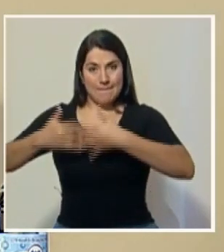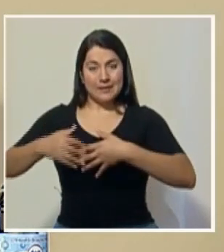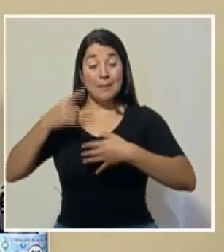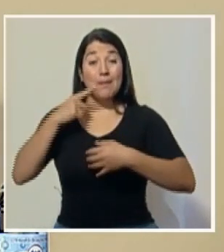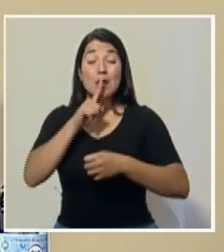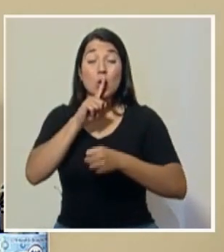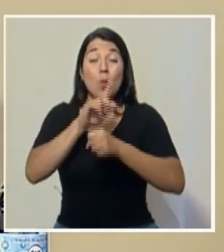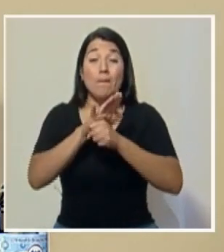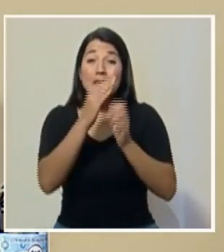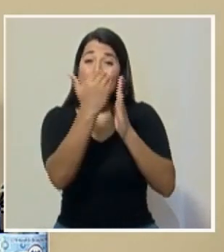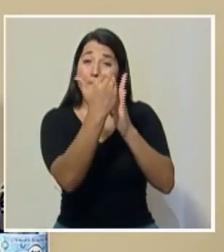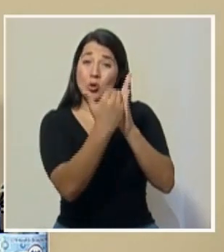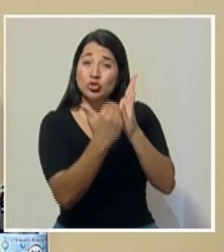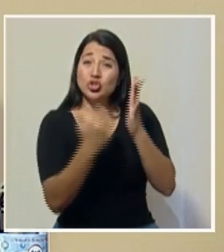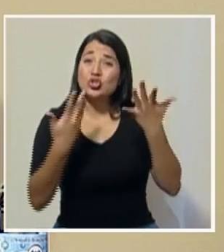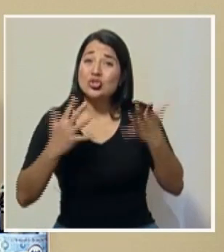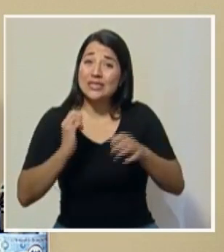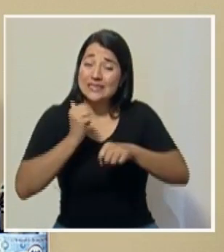los protocolos.